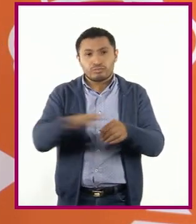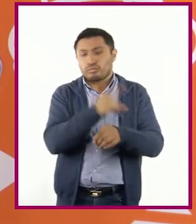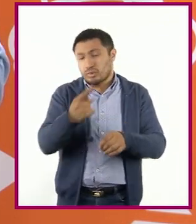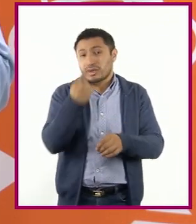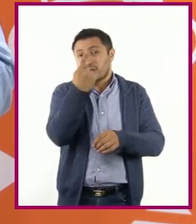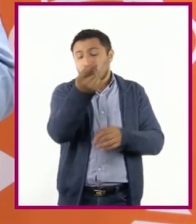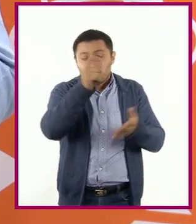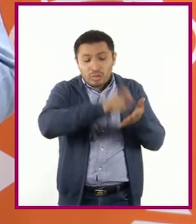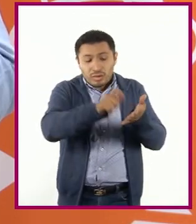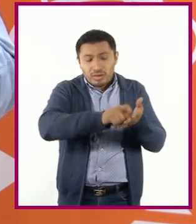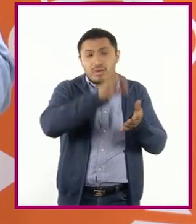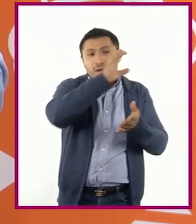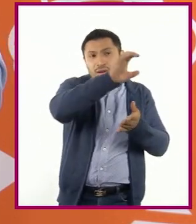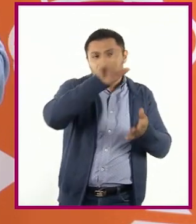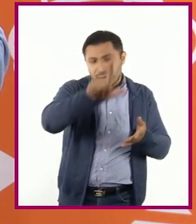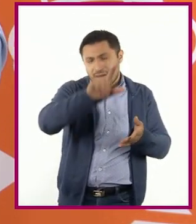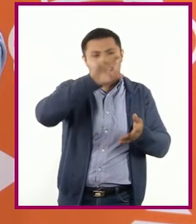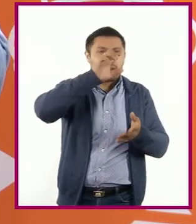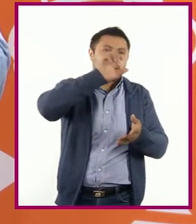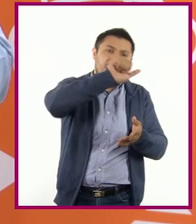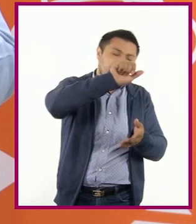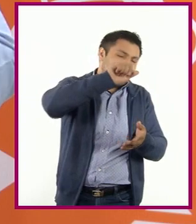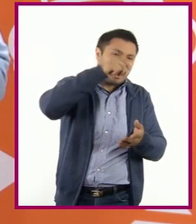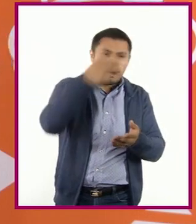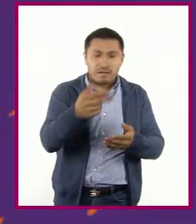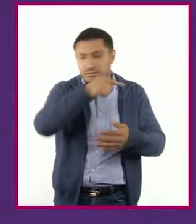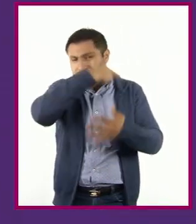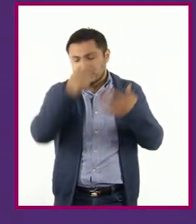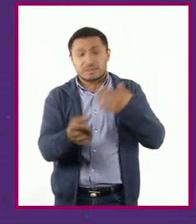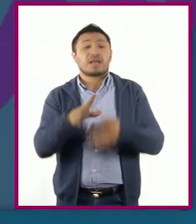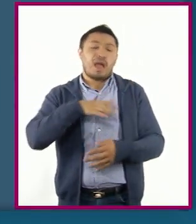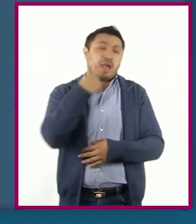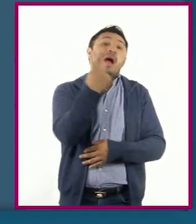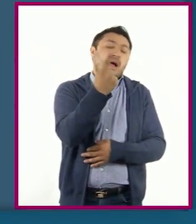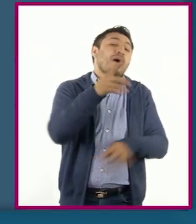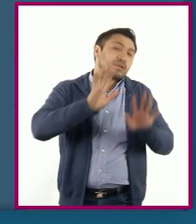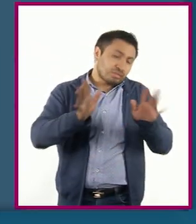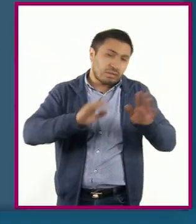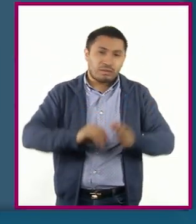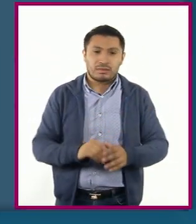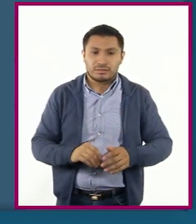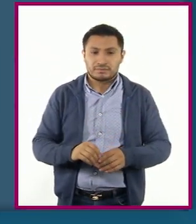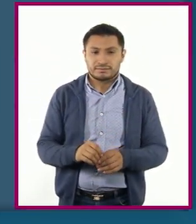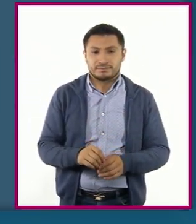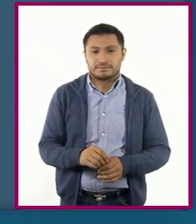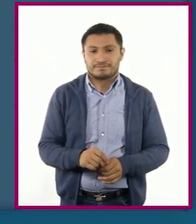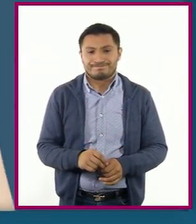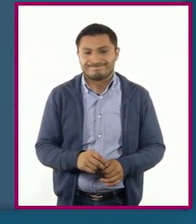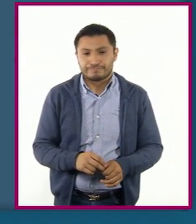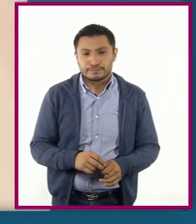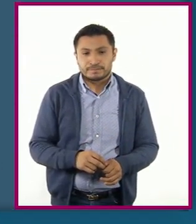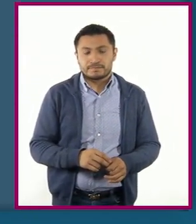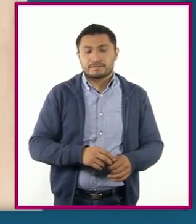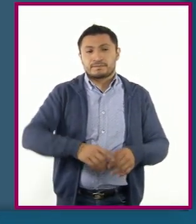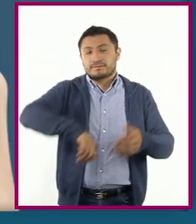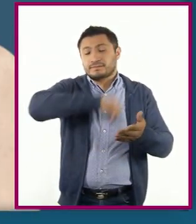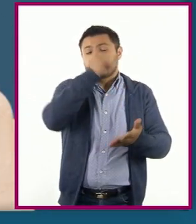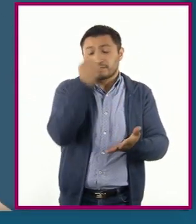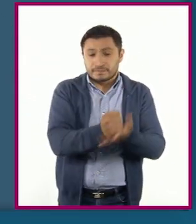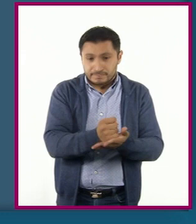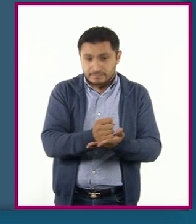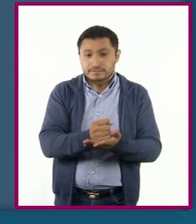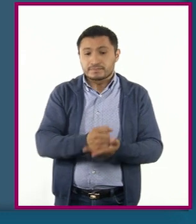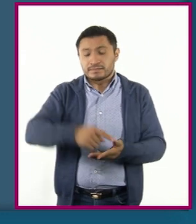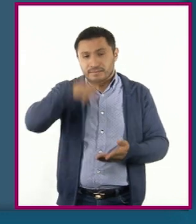los alquimistas fueron los primeros en proponer posibles clasificaciones de materiales y en desarrollar un sistema simbólico